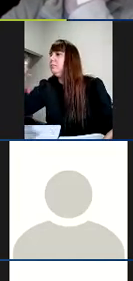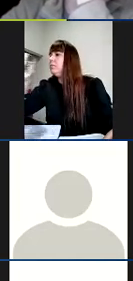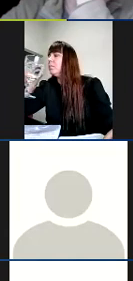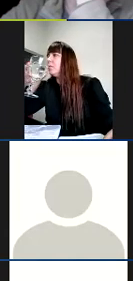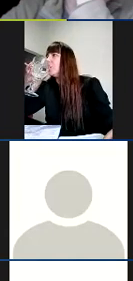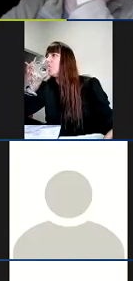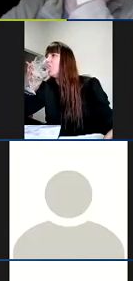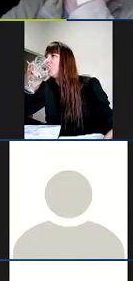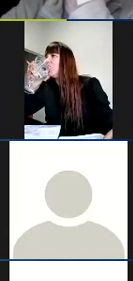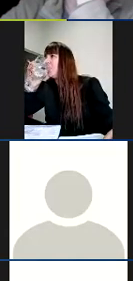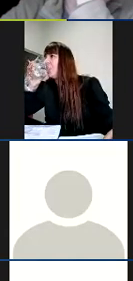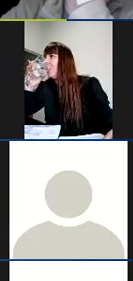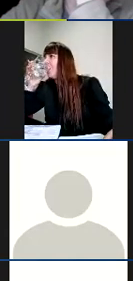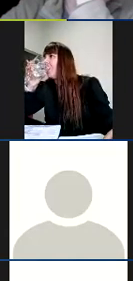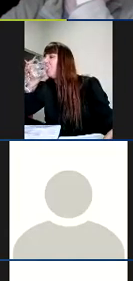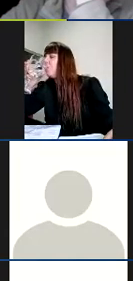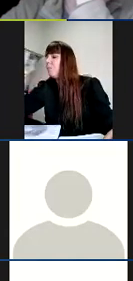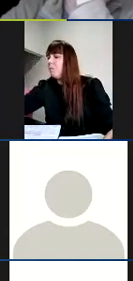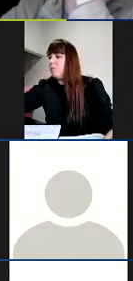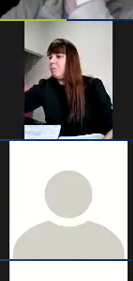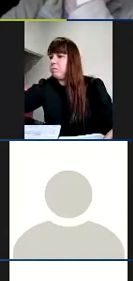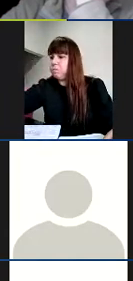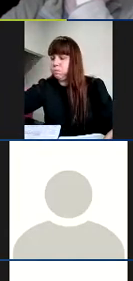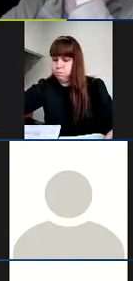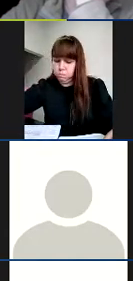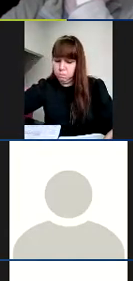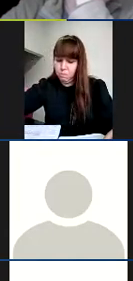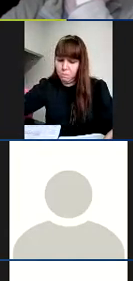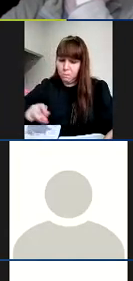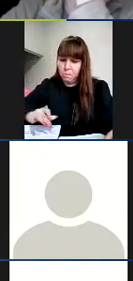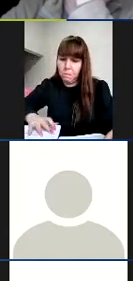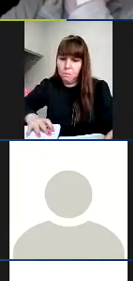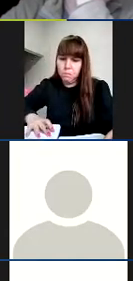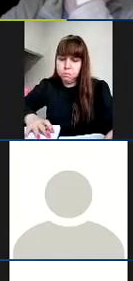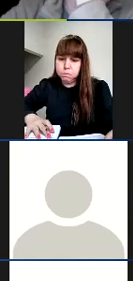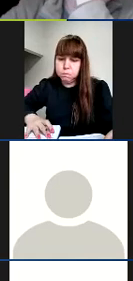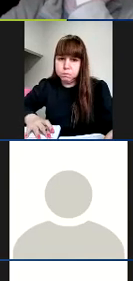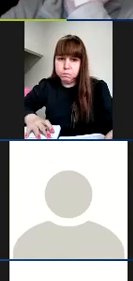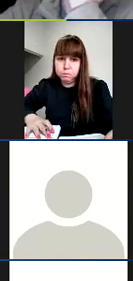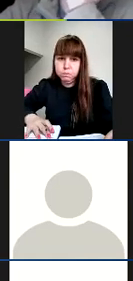que se termina el trámite, ¿te notifican al domicilio de la que está inscripta?